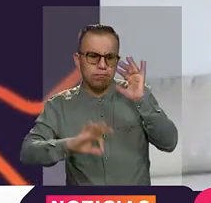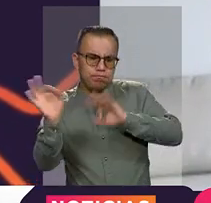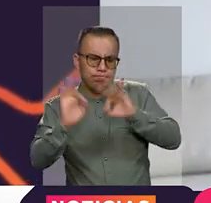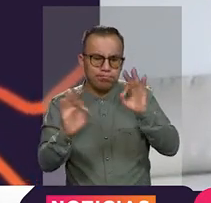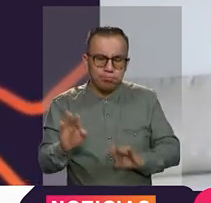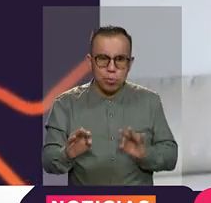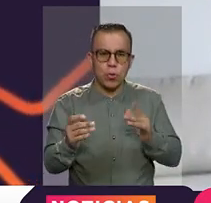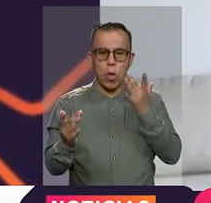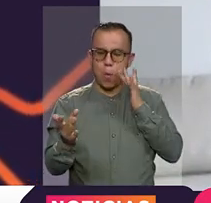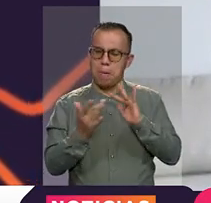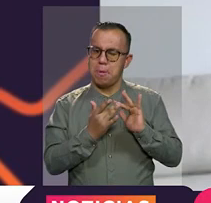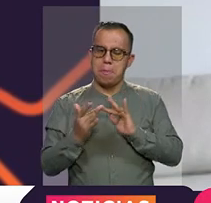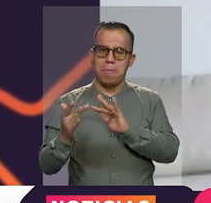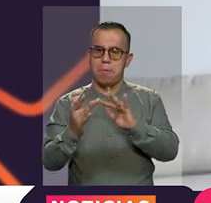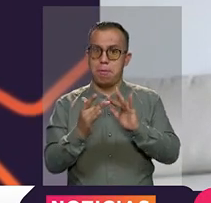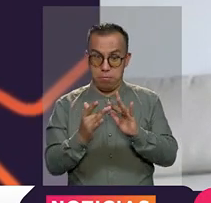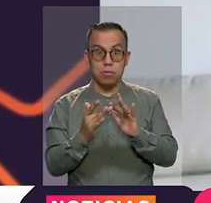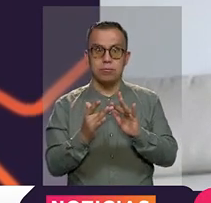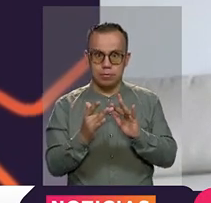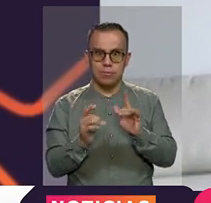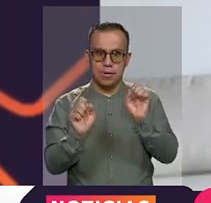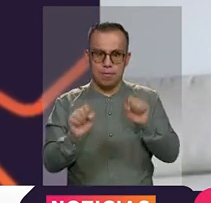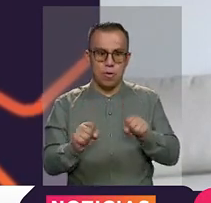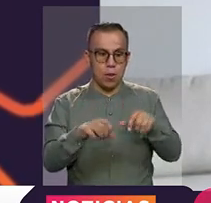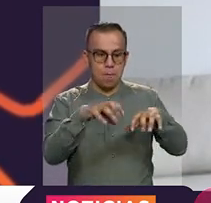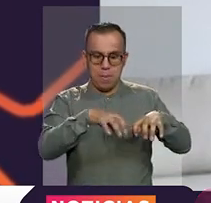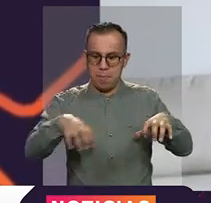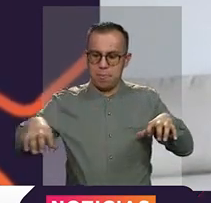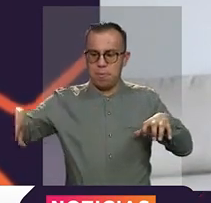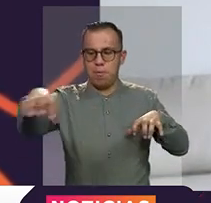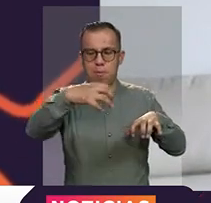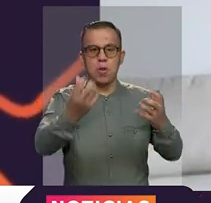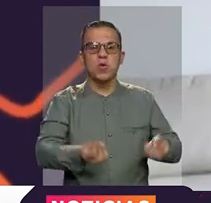la compatibilidad entre las personas que acuden a los puestos de vacunación y el número de vacunas disponibles.